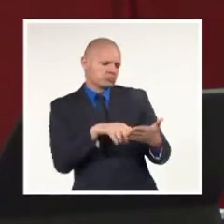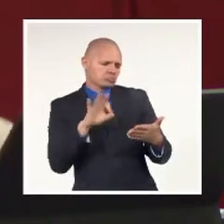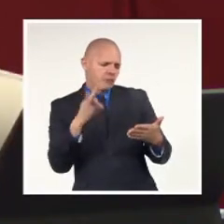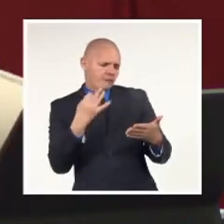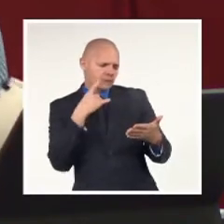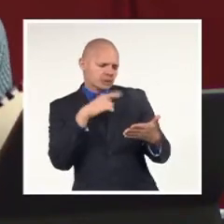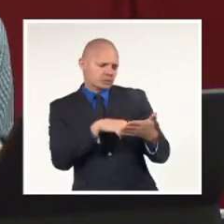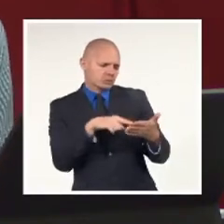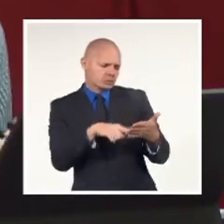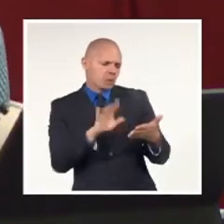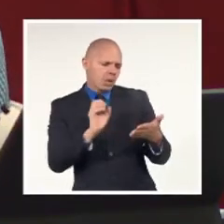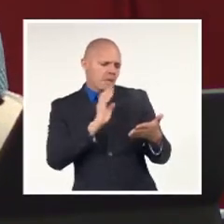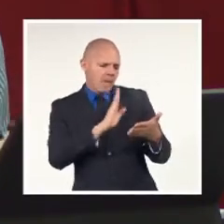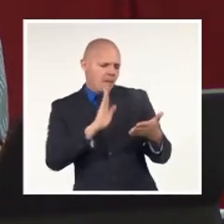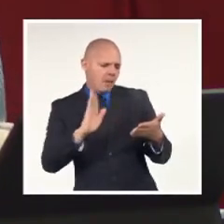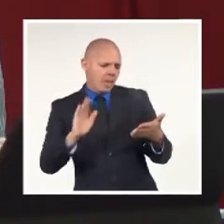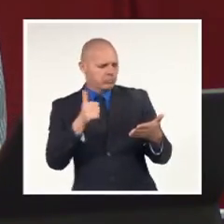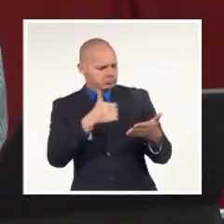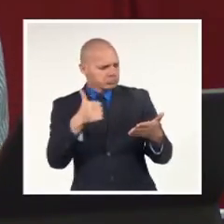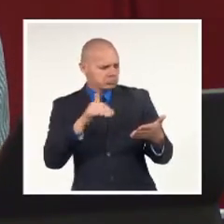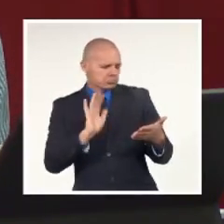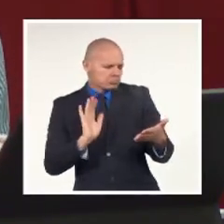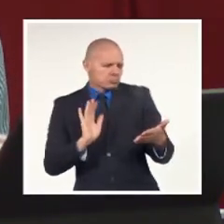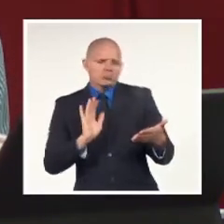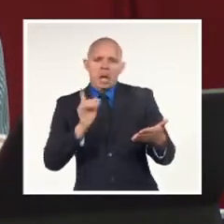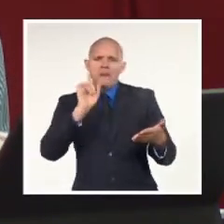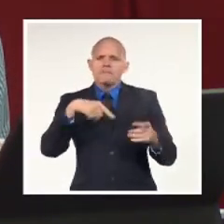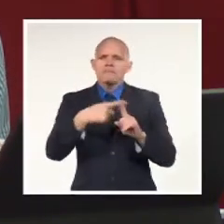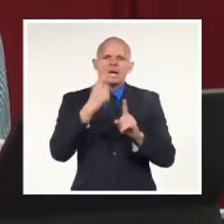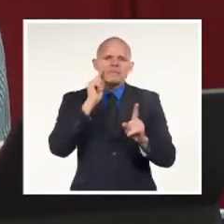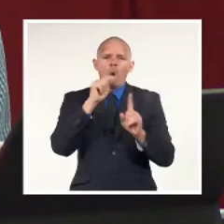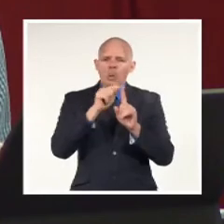con líneas estratégicas bien definidas y con un aporte